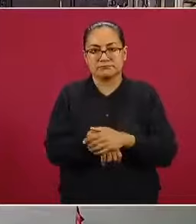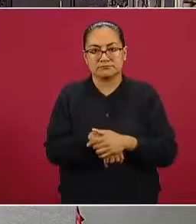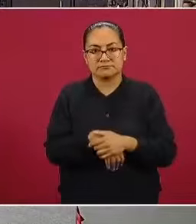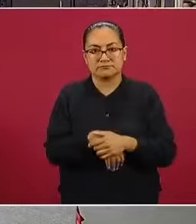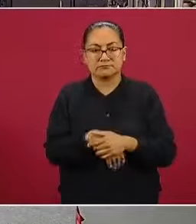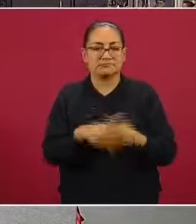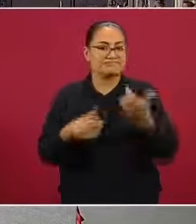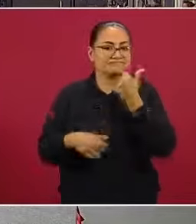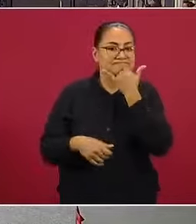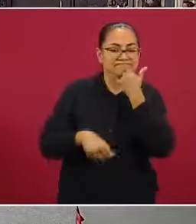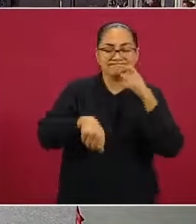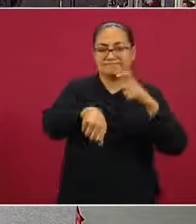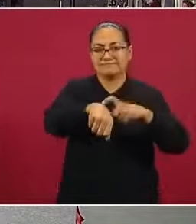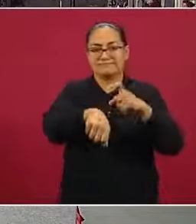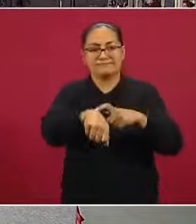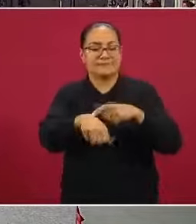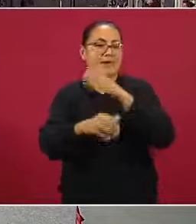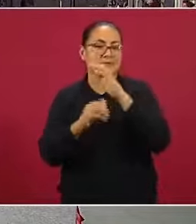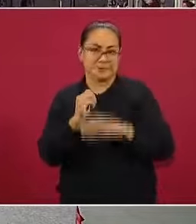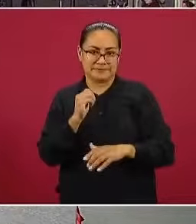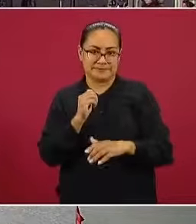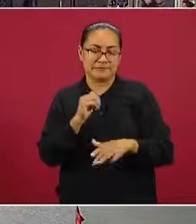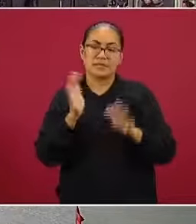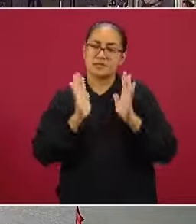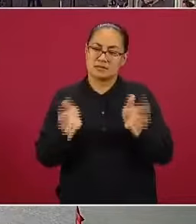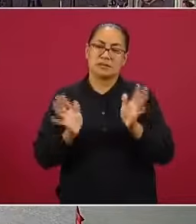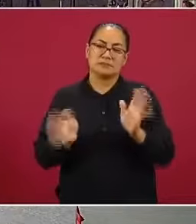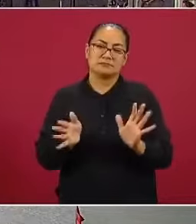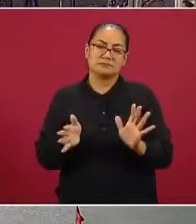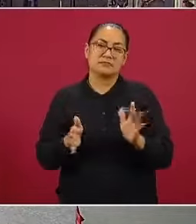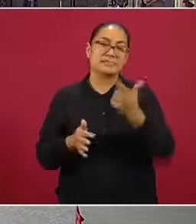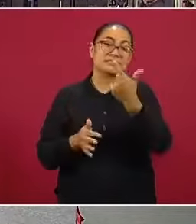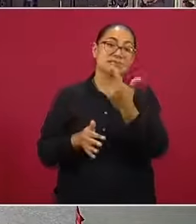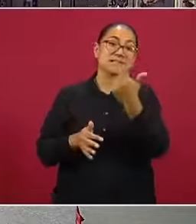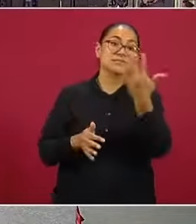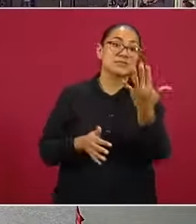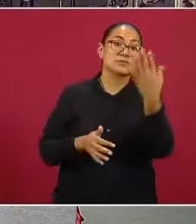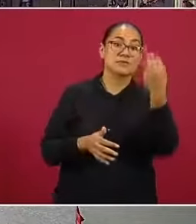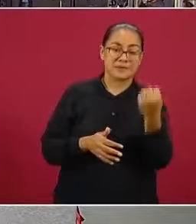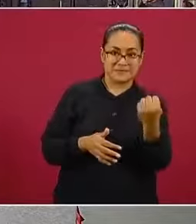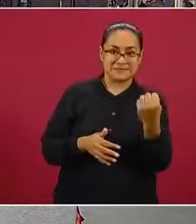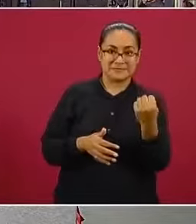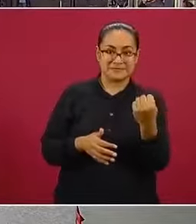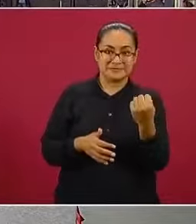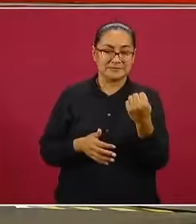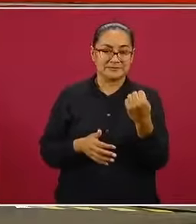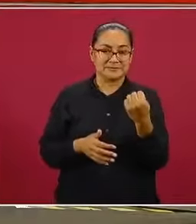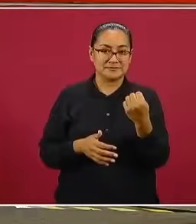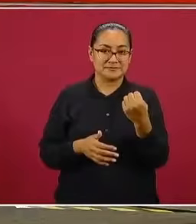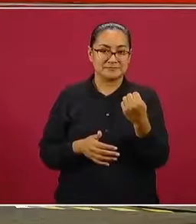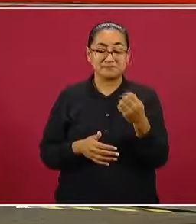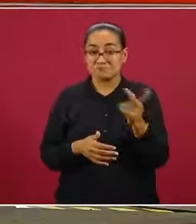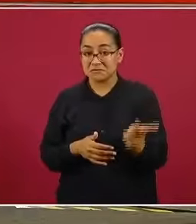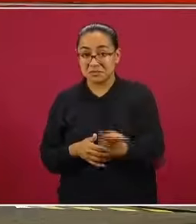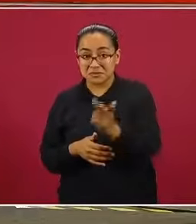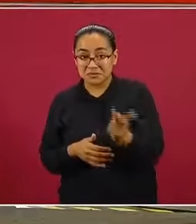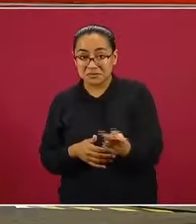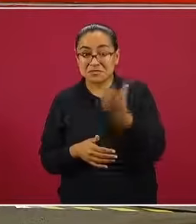la última pregunta, 19:59. ¿O la apuntamos o la pregunta y mañana la